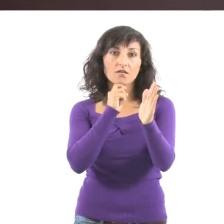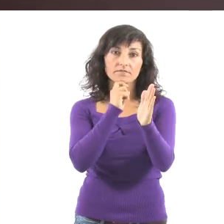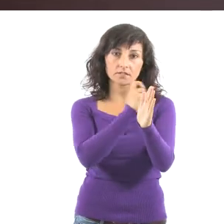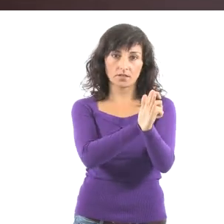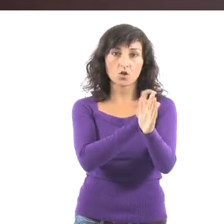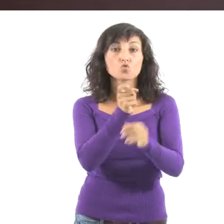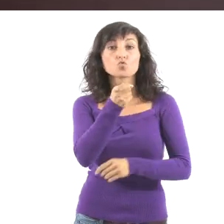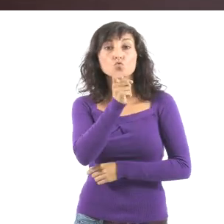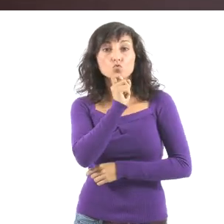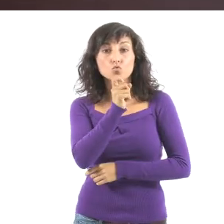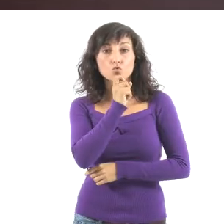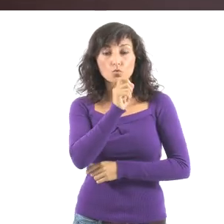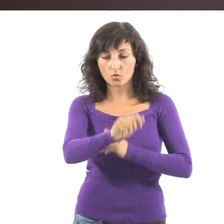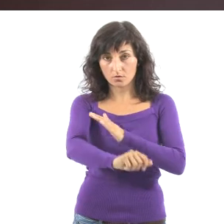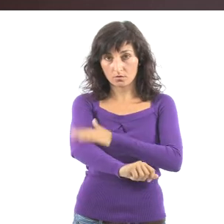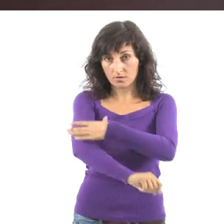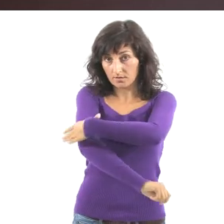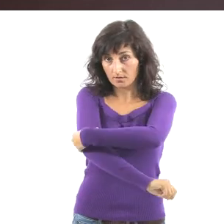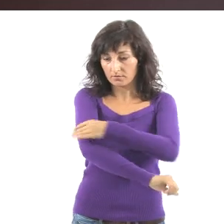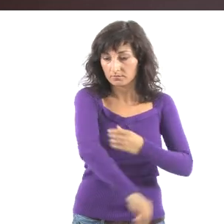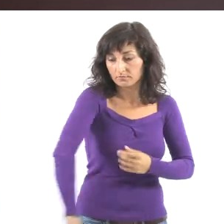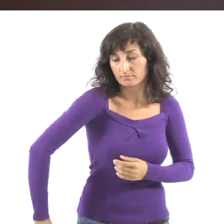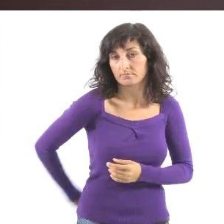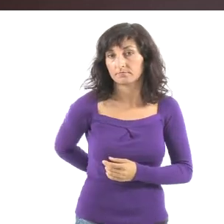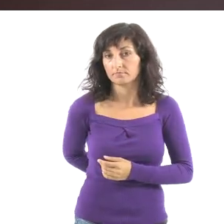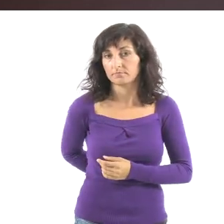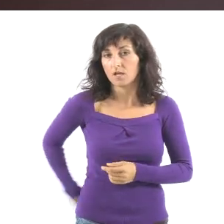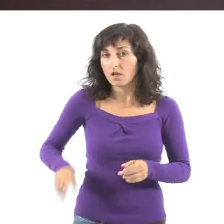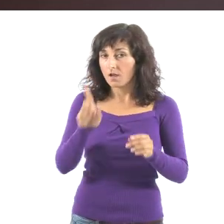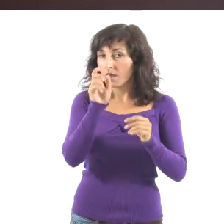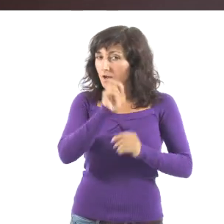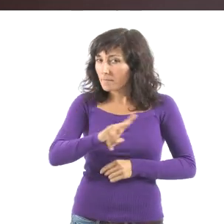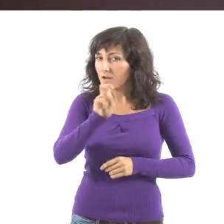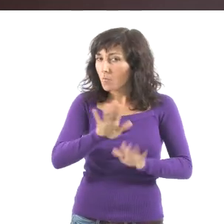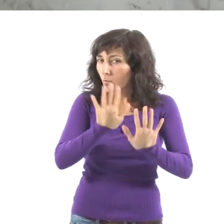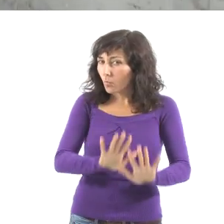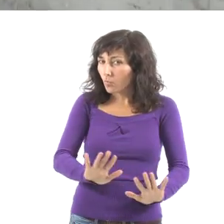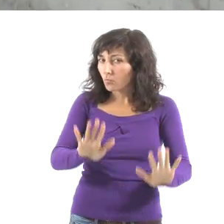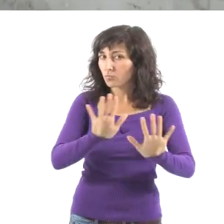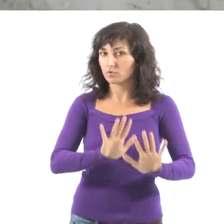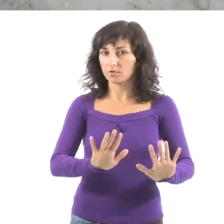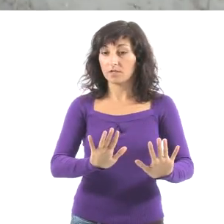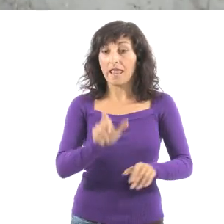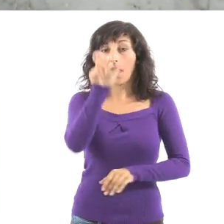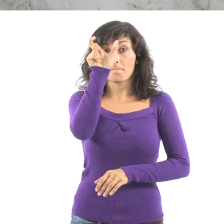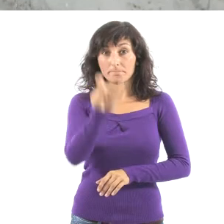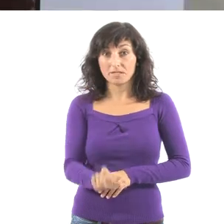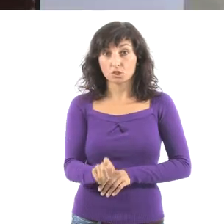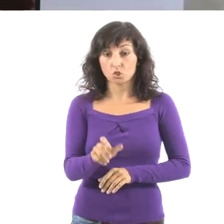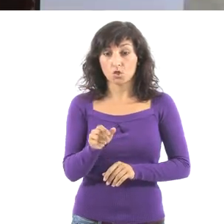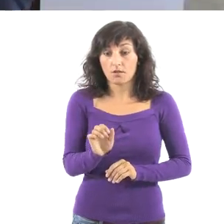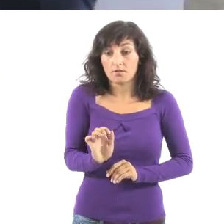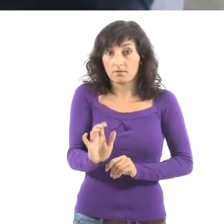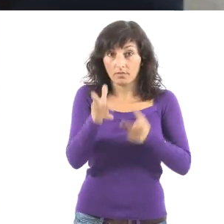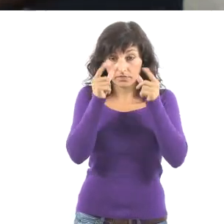su brazo para atrás, ralentizando su marcha, y ante ese movimiento la persona deficiente visual estirará el suyo y